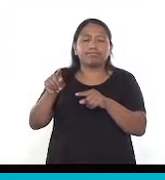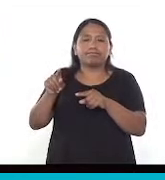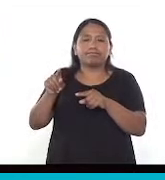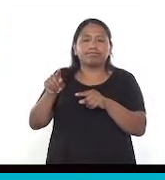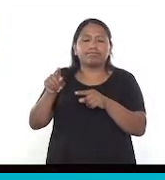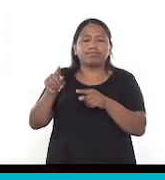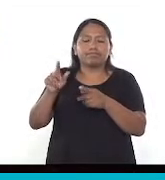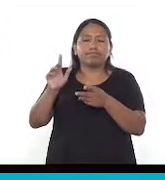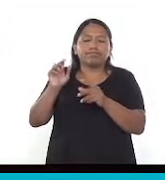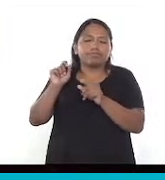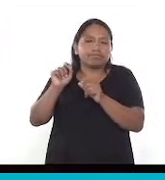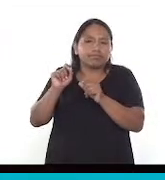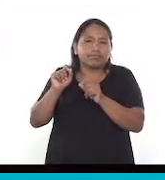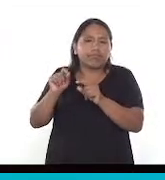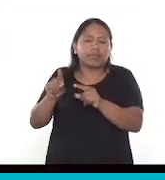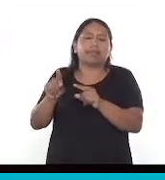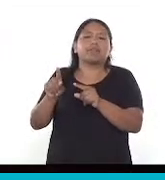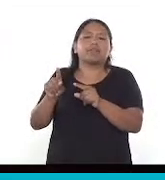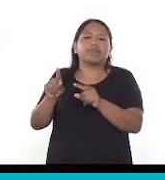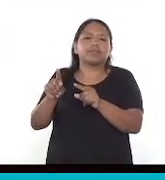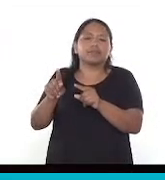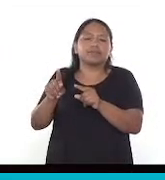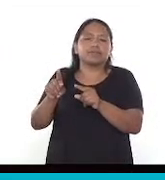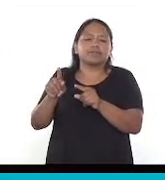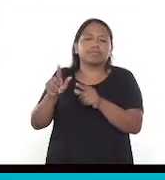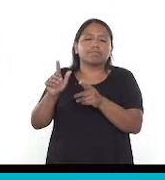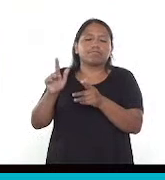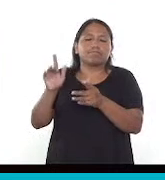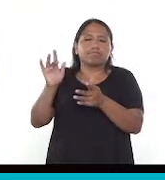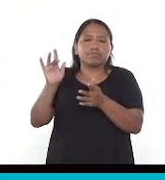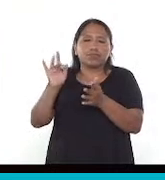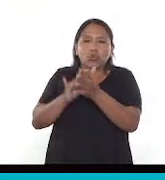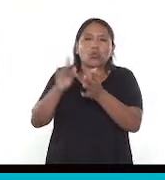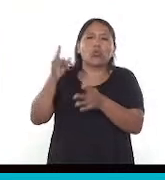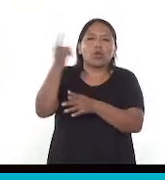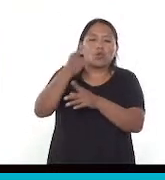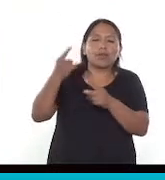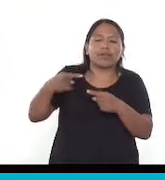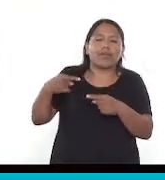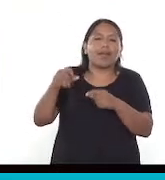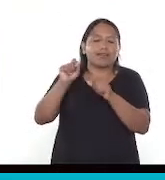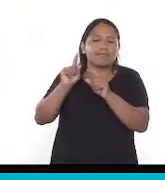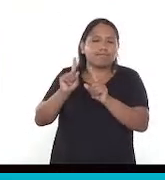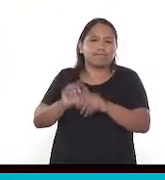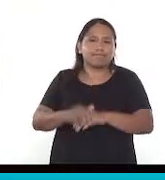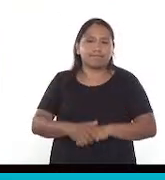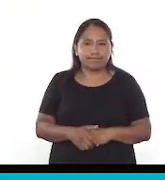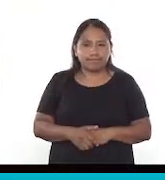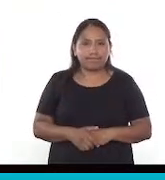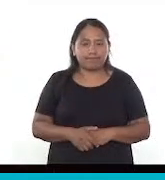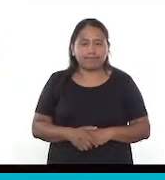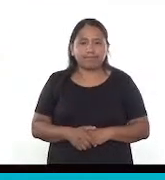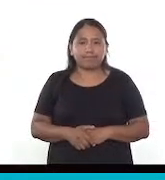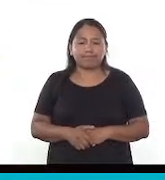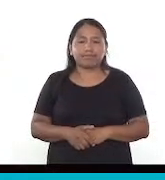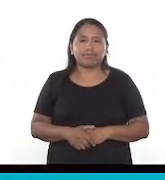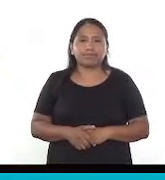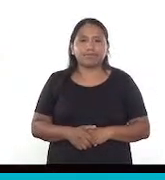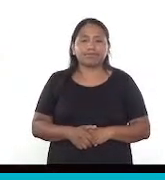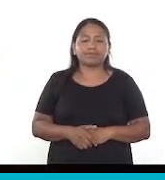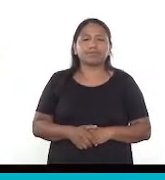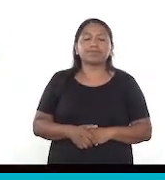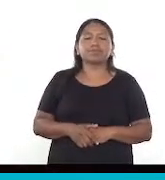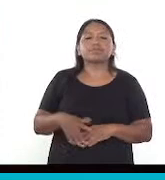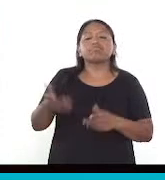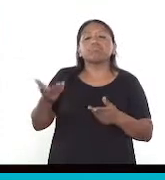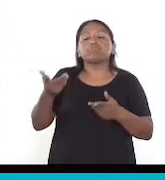su correlato tuvo su accionar también en nuestras universidades según los